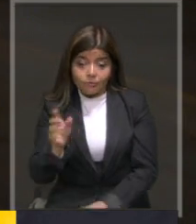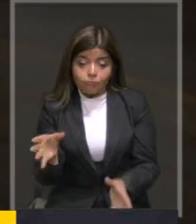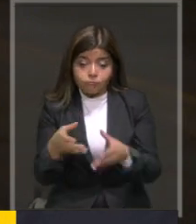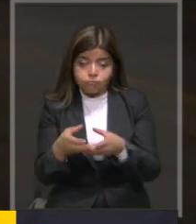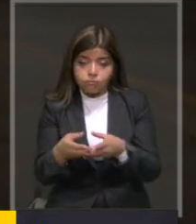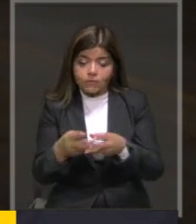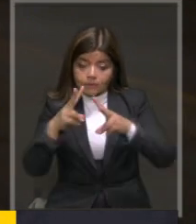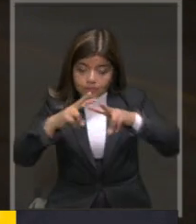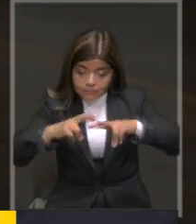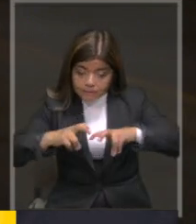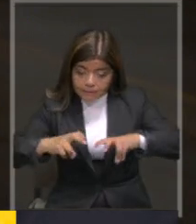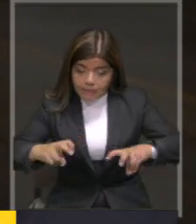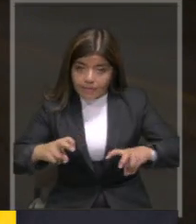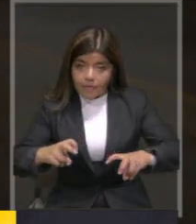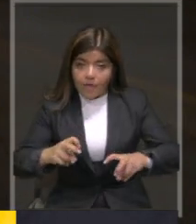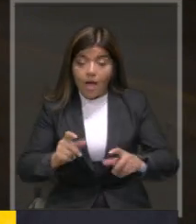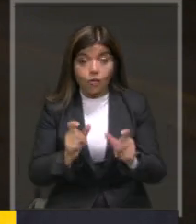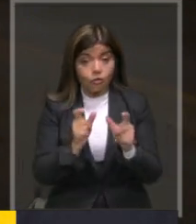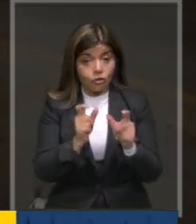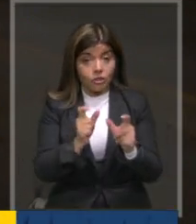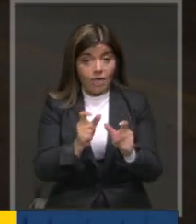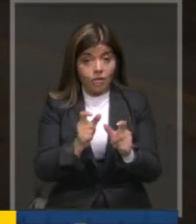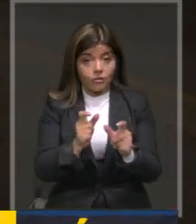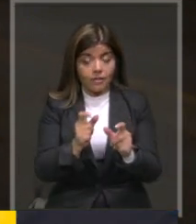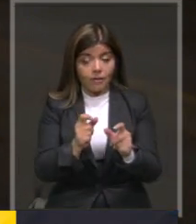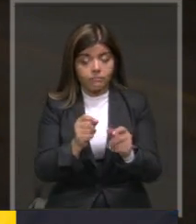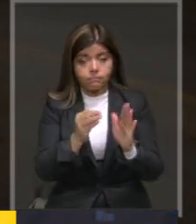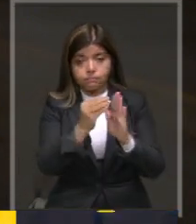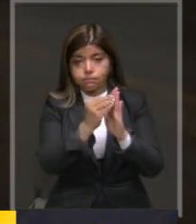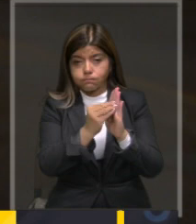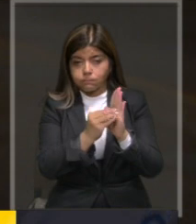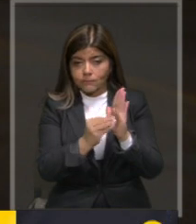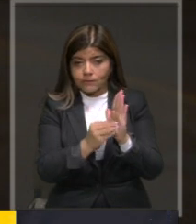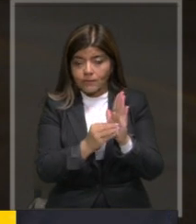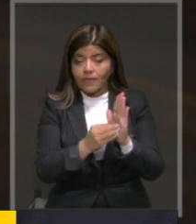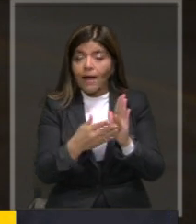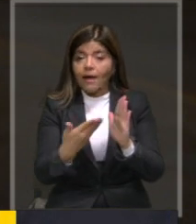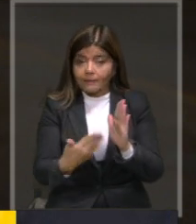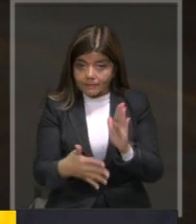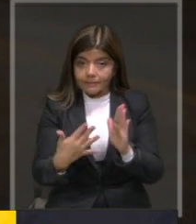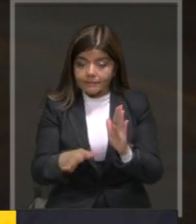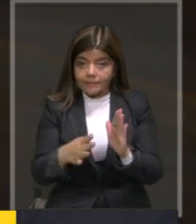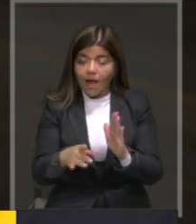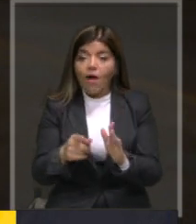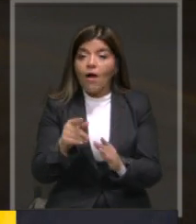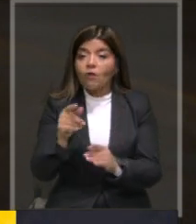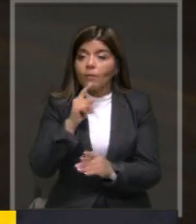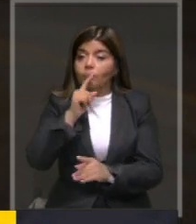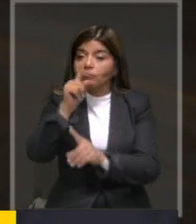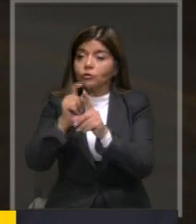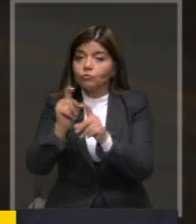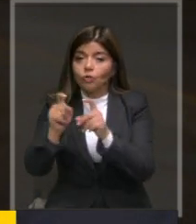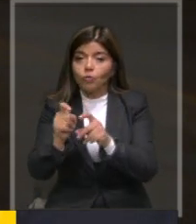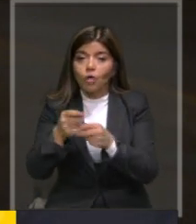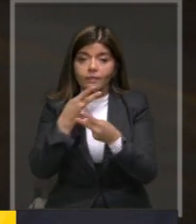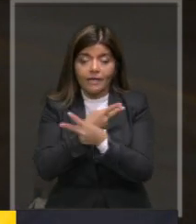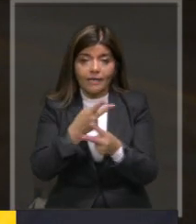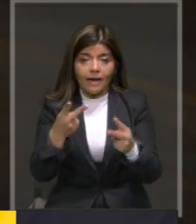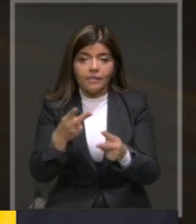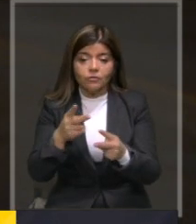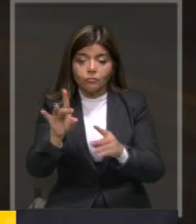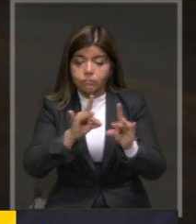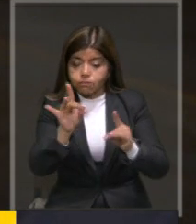que el momento en que la contraloría comienza a entregar estos antecedentes van a ser formar parte también las declaraciones que fueron recogidas durante esta